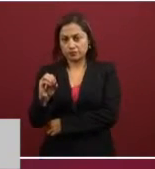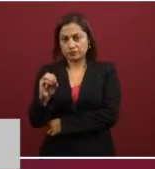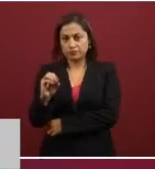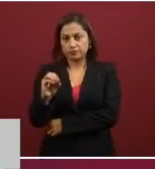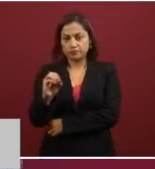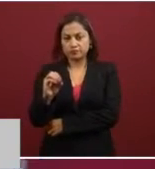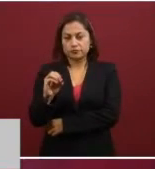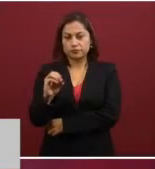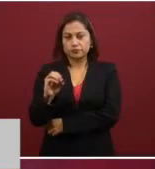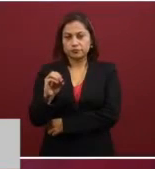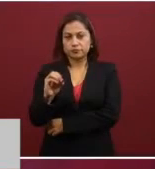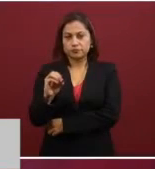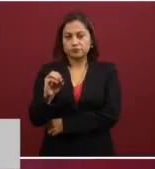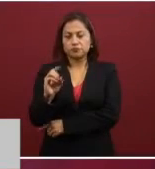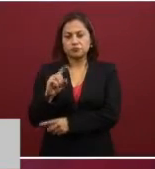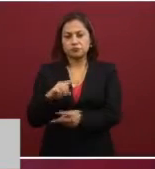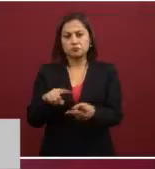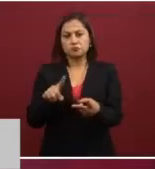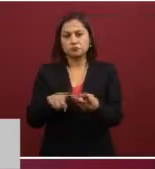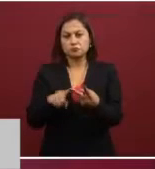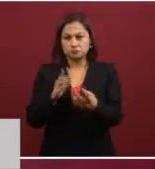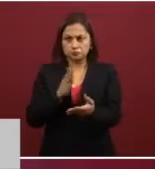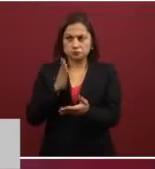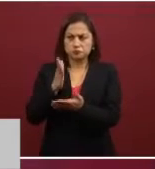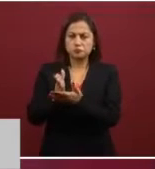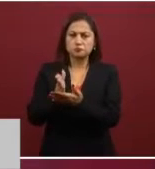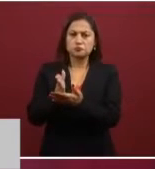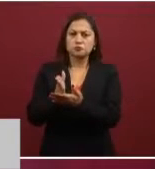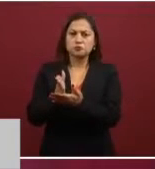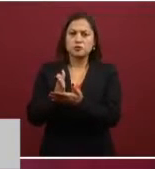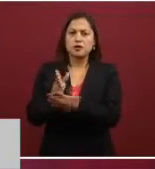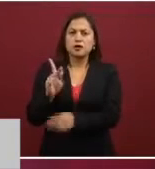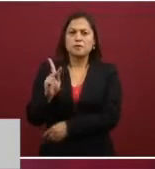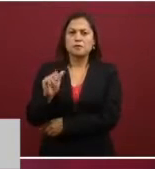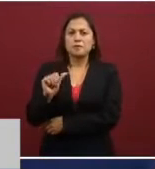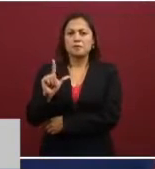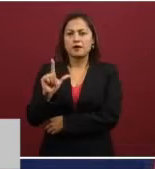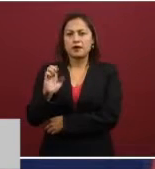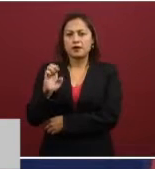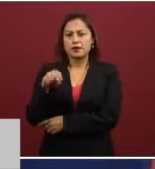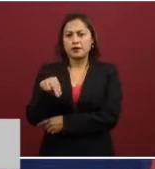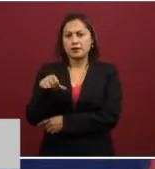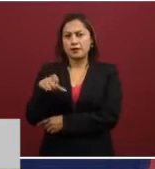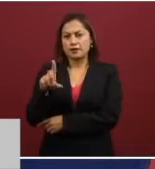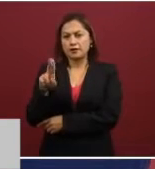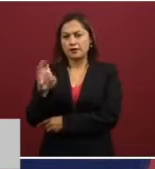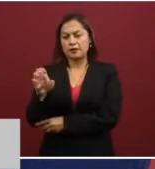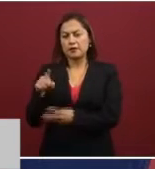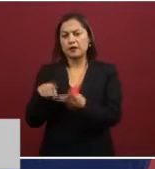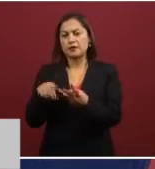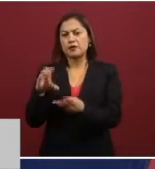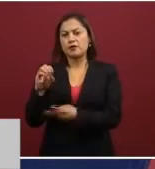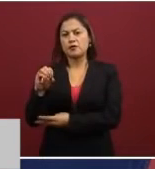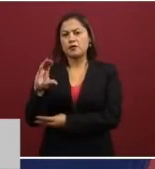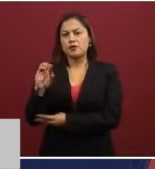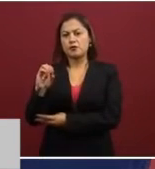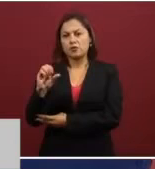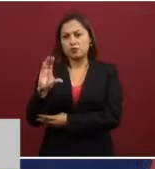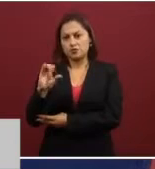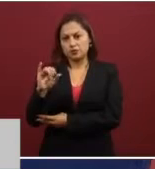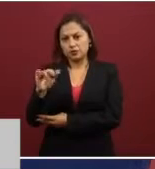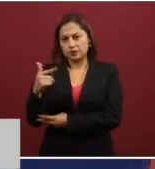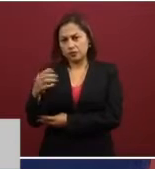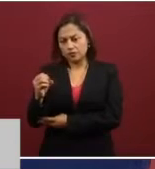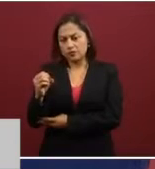vamos a estar también en Palenque, Ocosingo, vamos